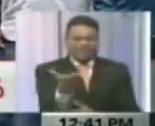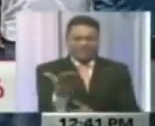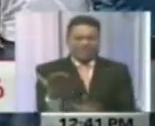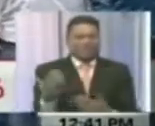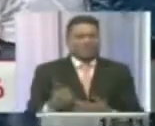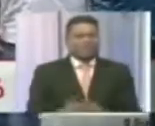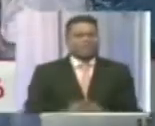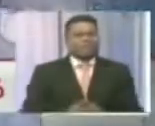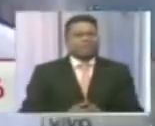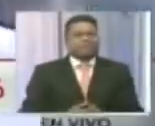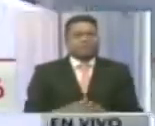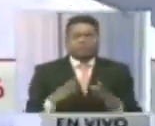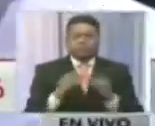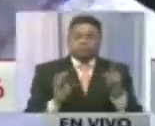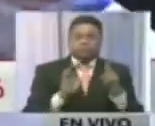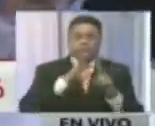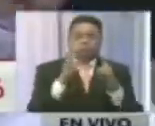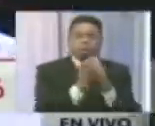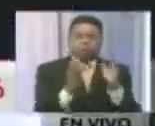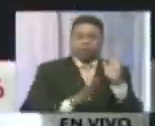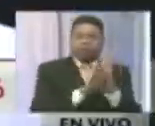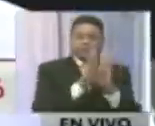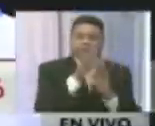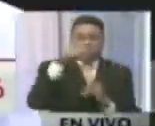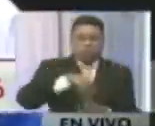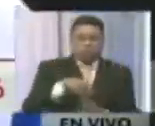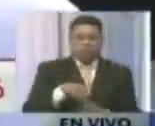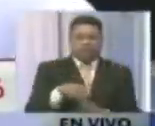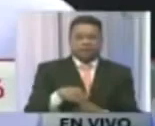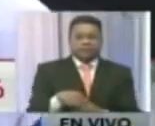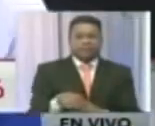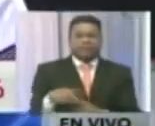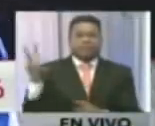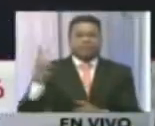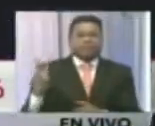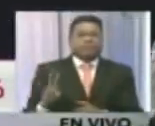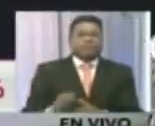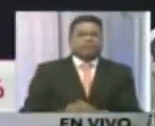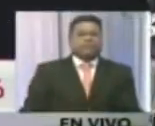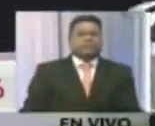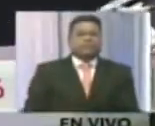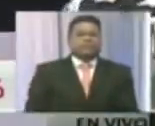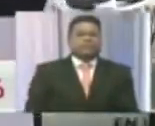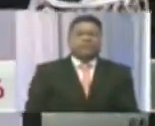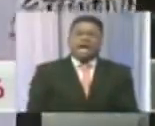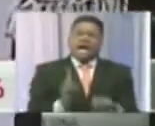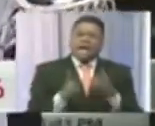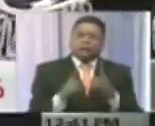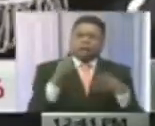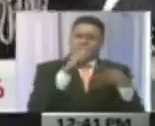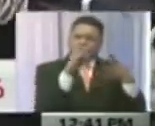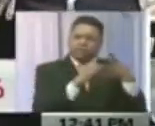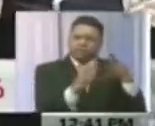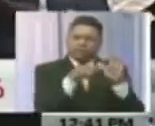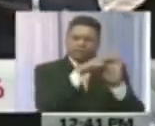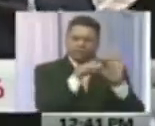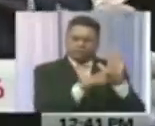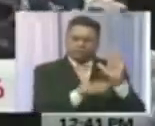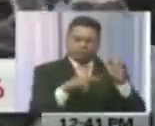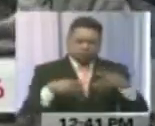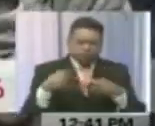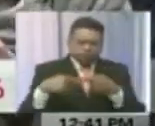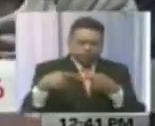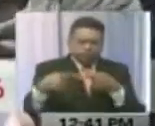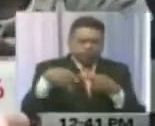cultura y en el desarrollo de este país. Vamos a tener, para dar algunos detalles de nuestra programación, un despliegue